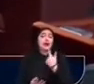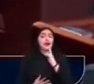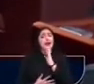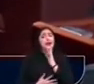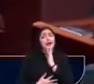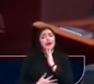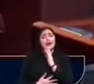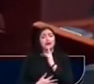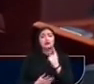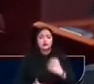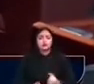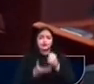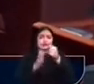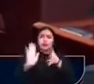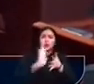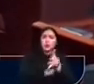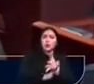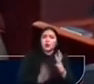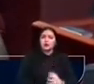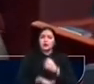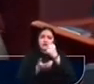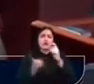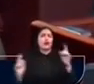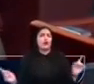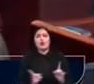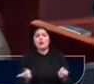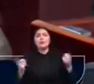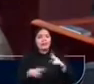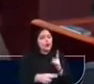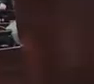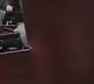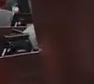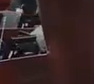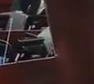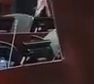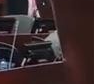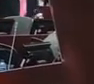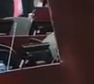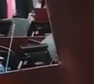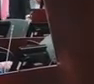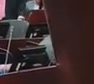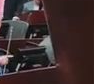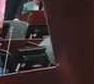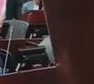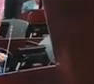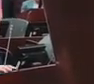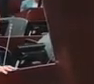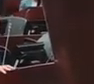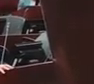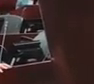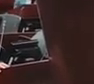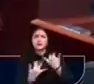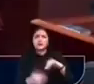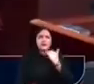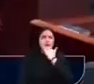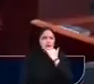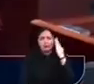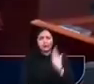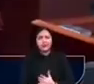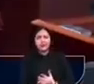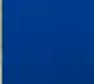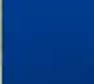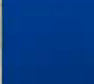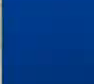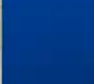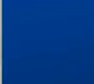pase cuenta de cobro. Cuando él, en nombre de los soldados del país, nos cuenta lo que ha sucedido allí,